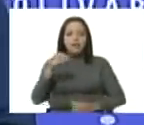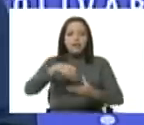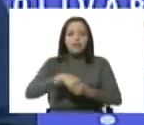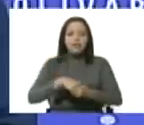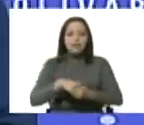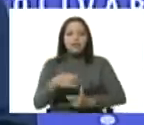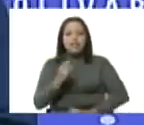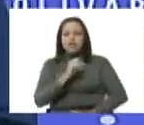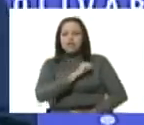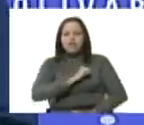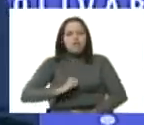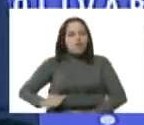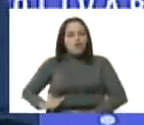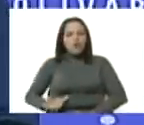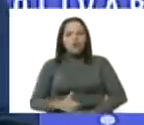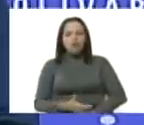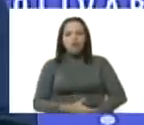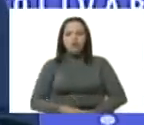unos flojos,